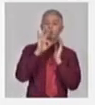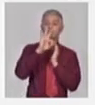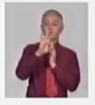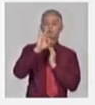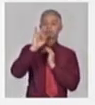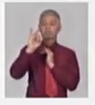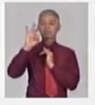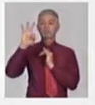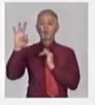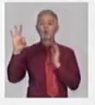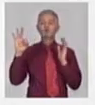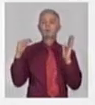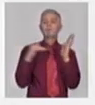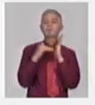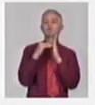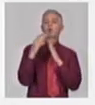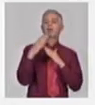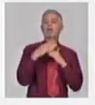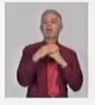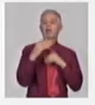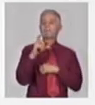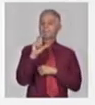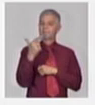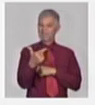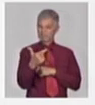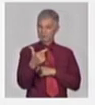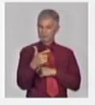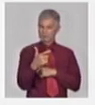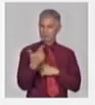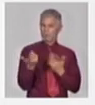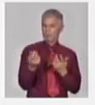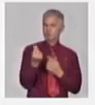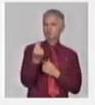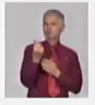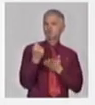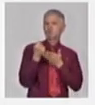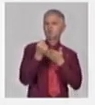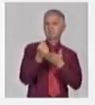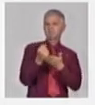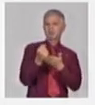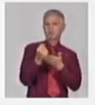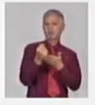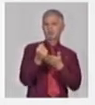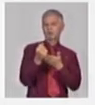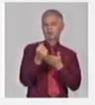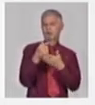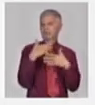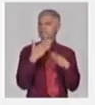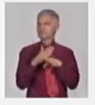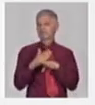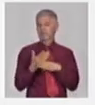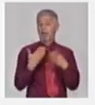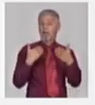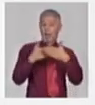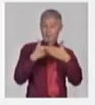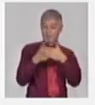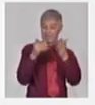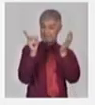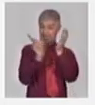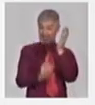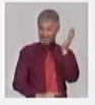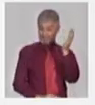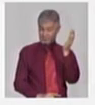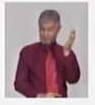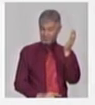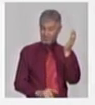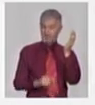17.878 millones de pesos de subsidio? ¿Eso qué significa? Las empresas eléctricas son empresas y sirven